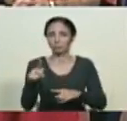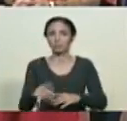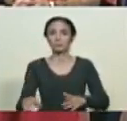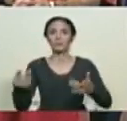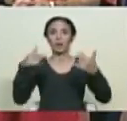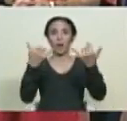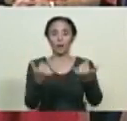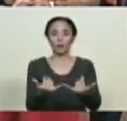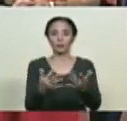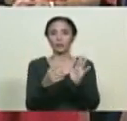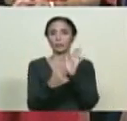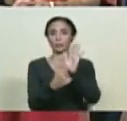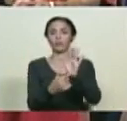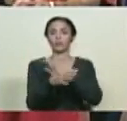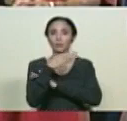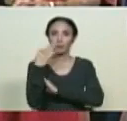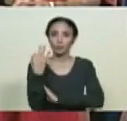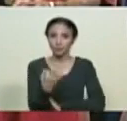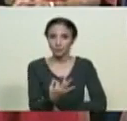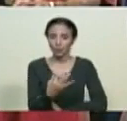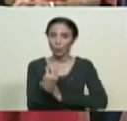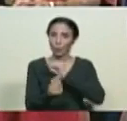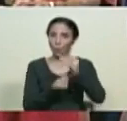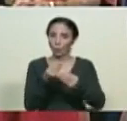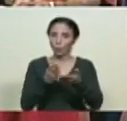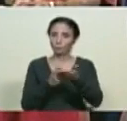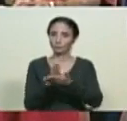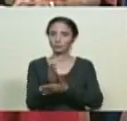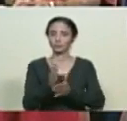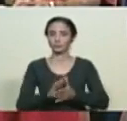ya una realidad muy